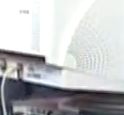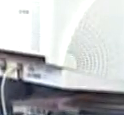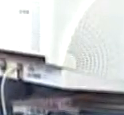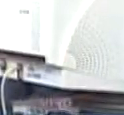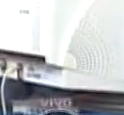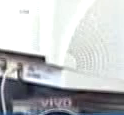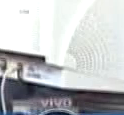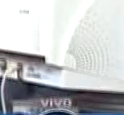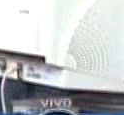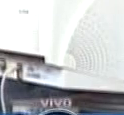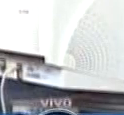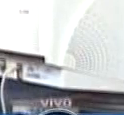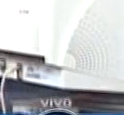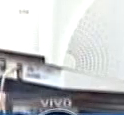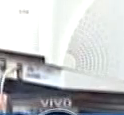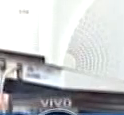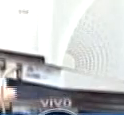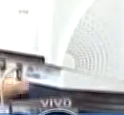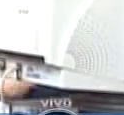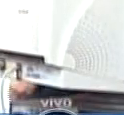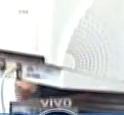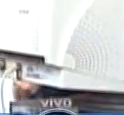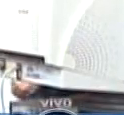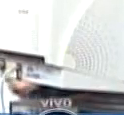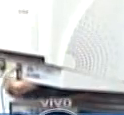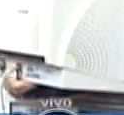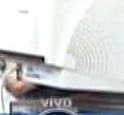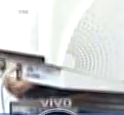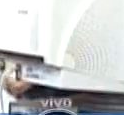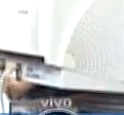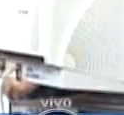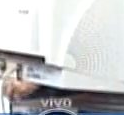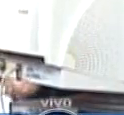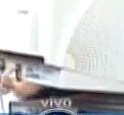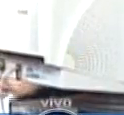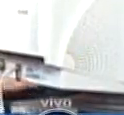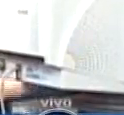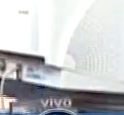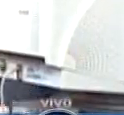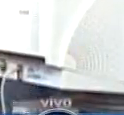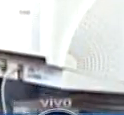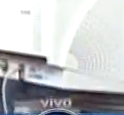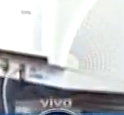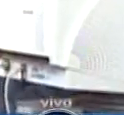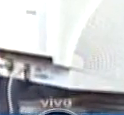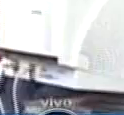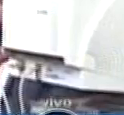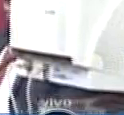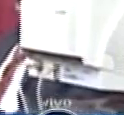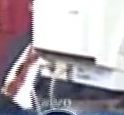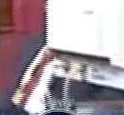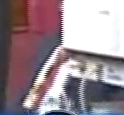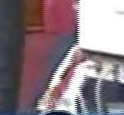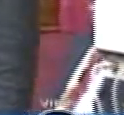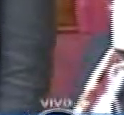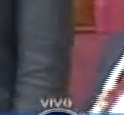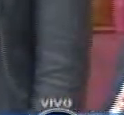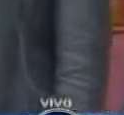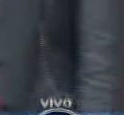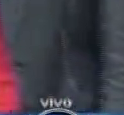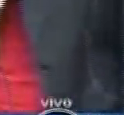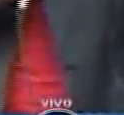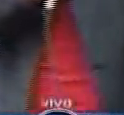hace unos minutos se acaba de dar inicio a la sesión extraordinaria de la Comisión de Educación con la presencia del ministro